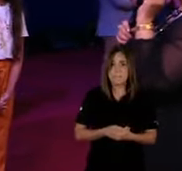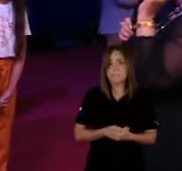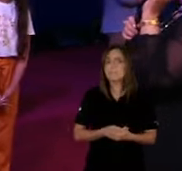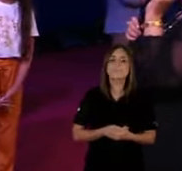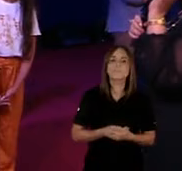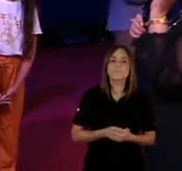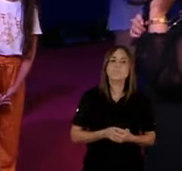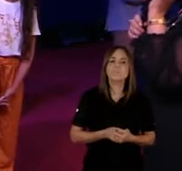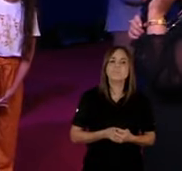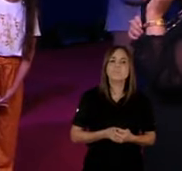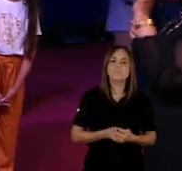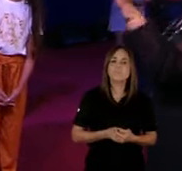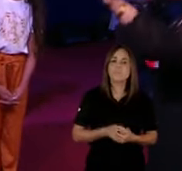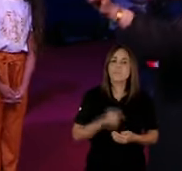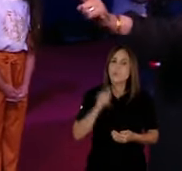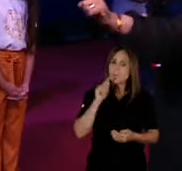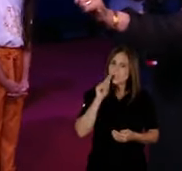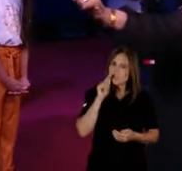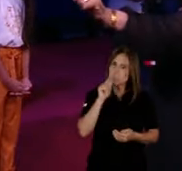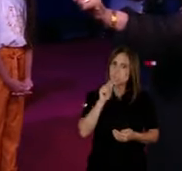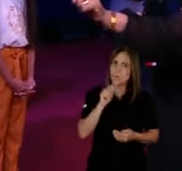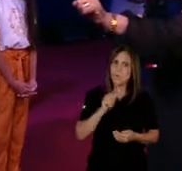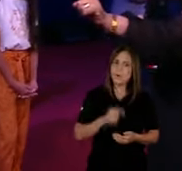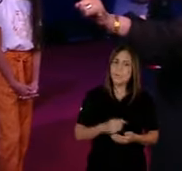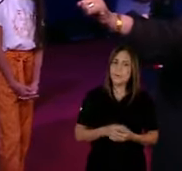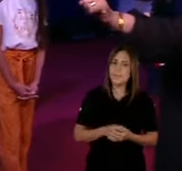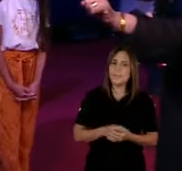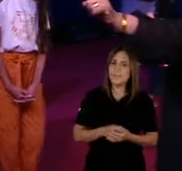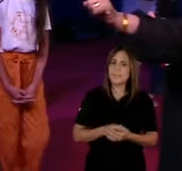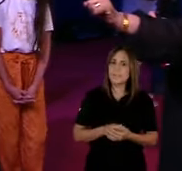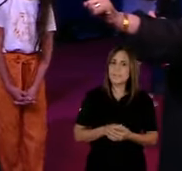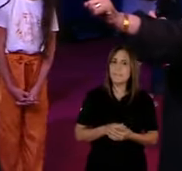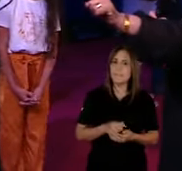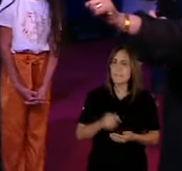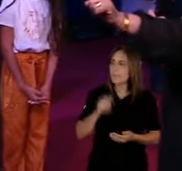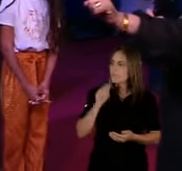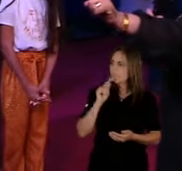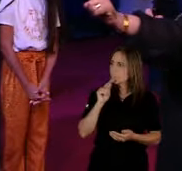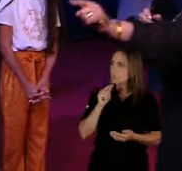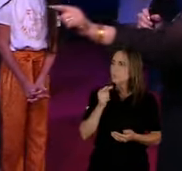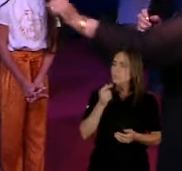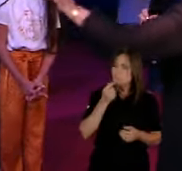¿Tú te comprometes con Dios a levantar a este niño en el conocimiento de la palabra?